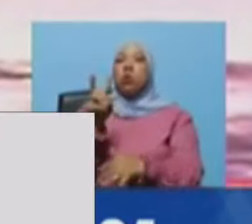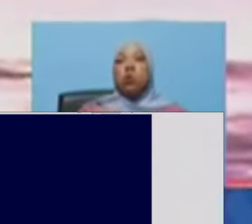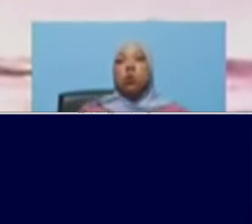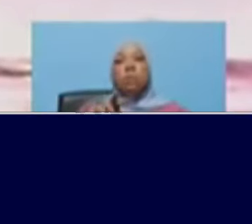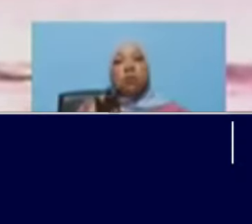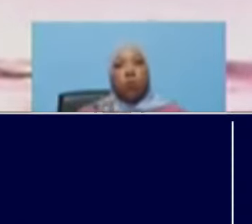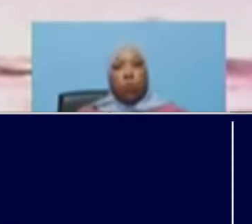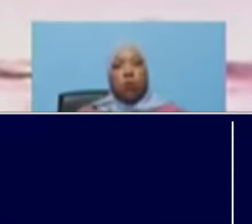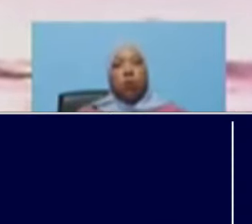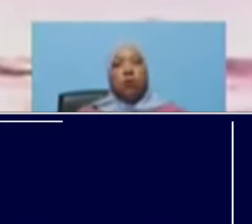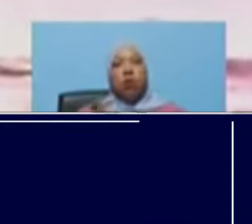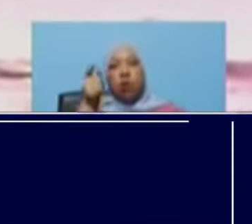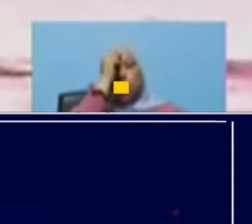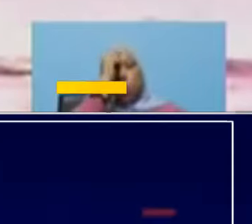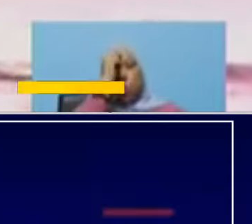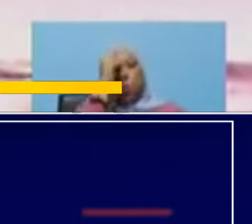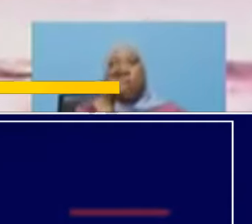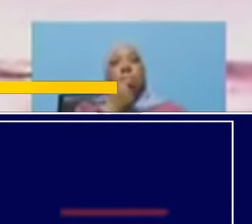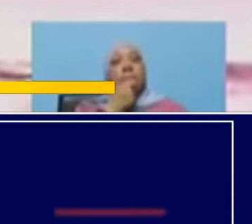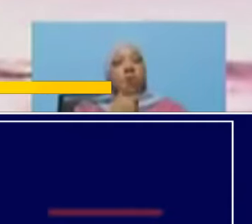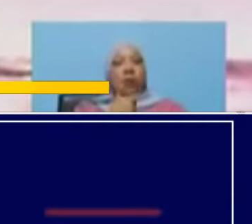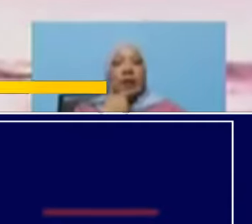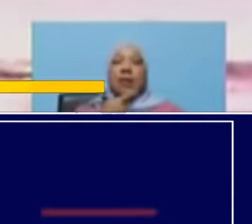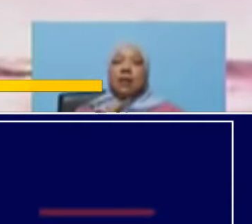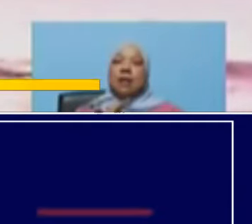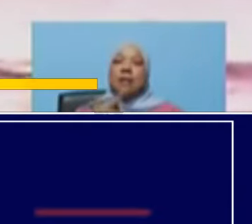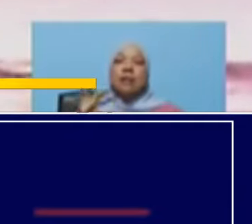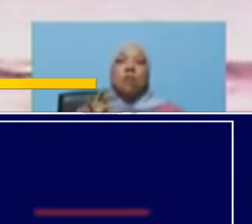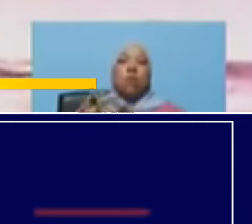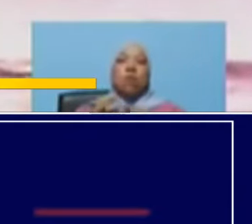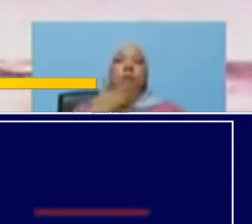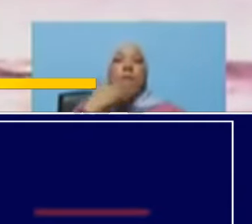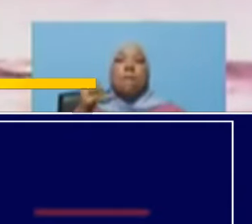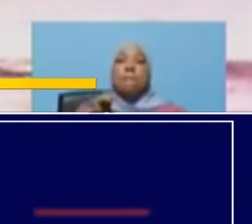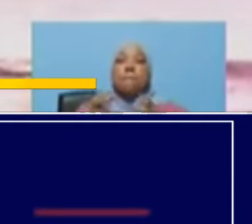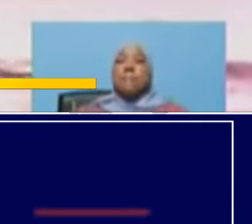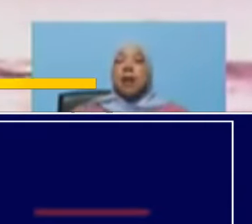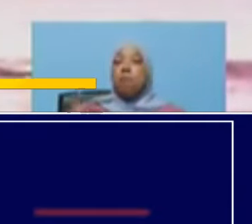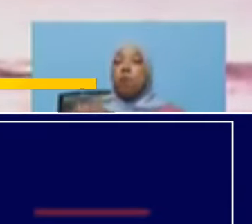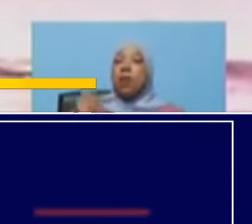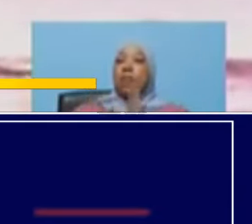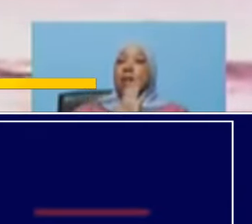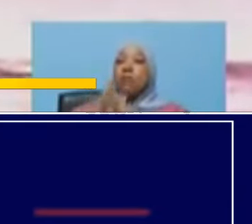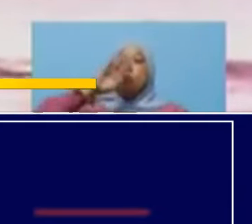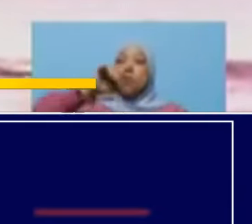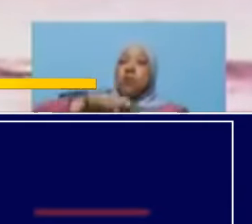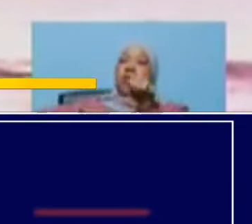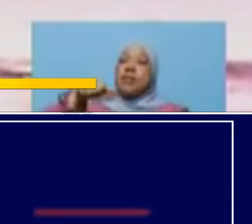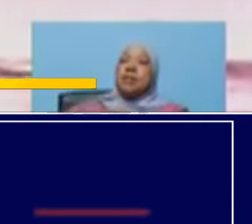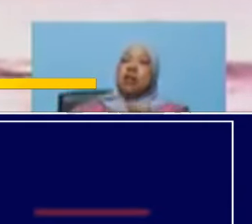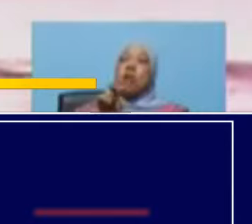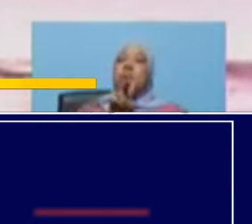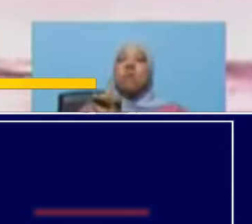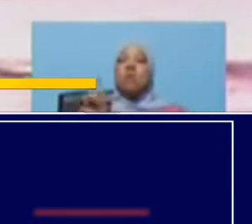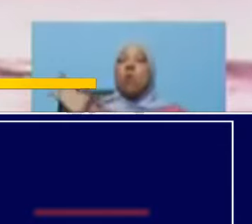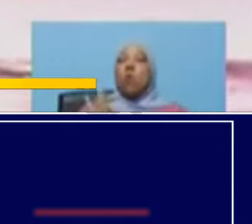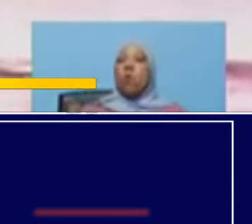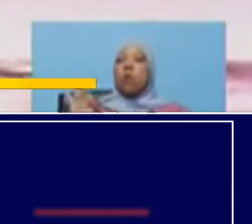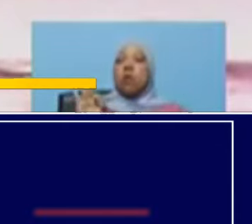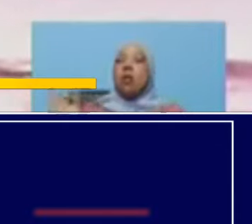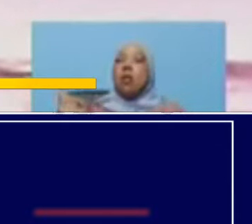2024, Turquía es una de las potencias emergentes del siglo XXI y nada